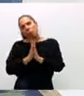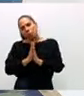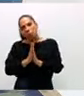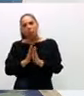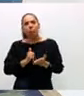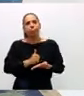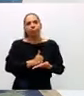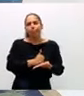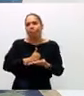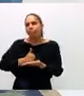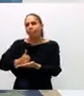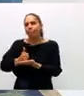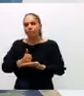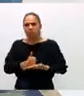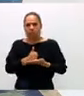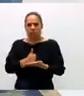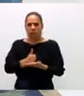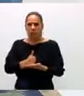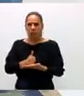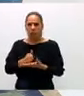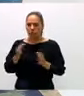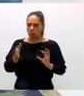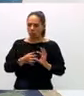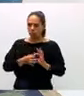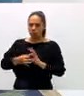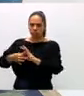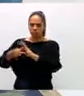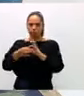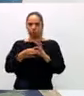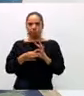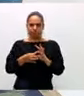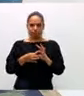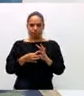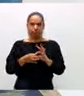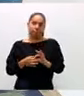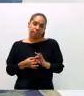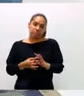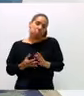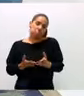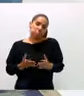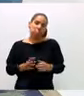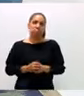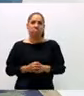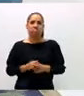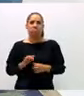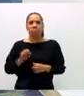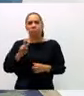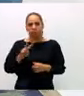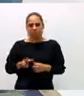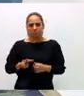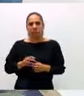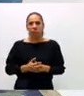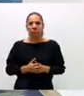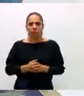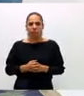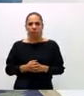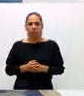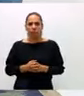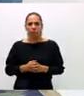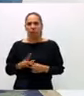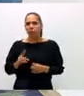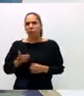comillas, una parte, pero de todas maneras la formación de mediadoras y mediadores pares no es un